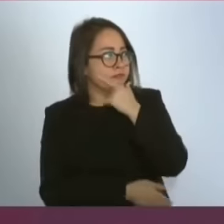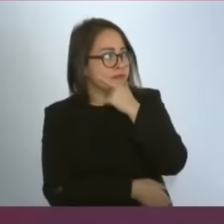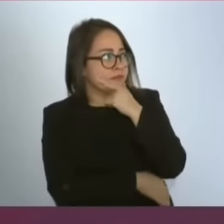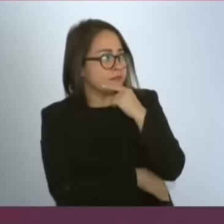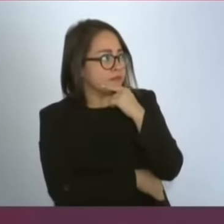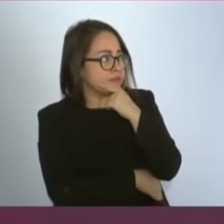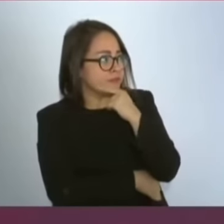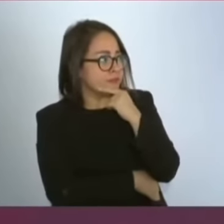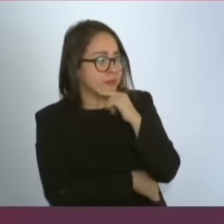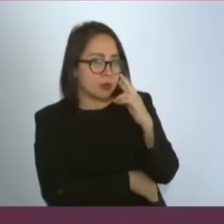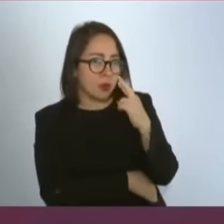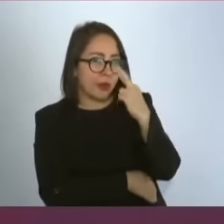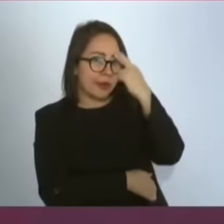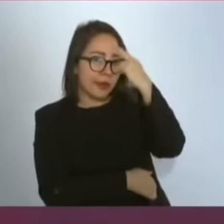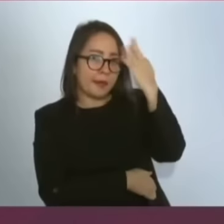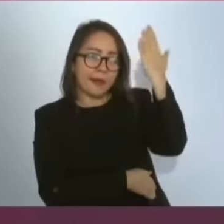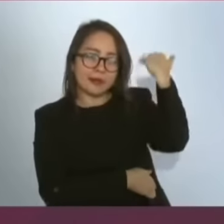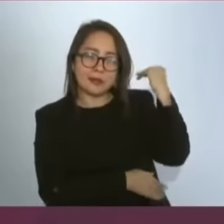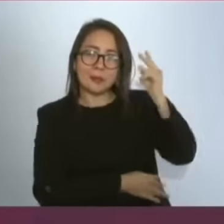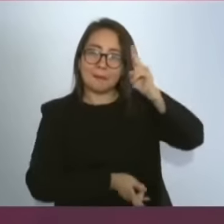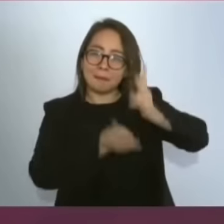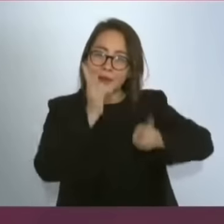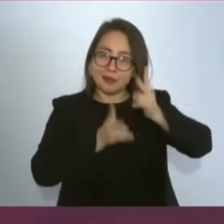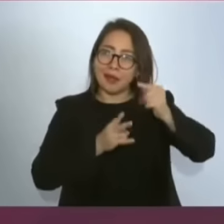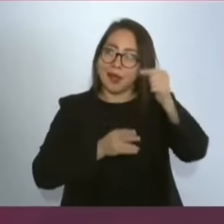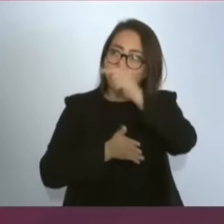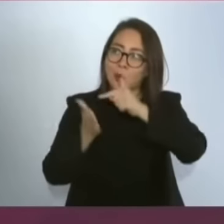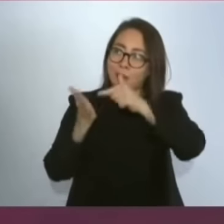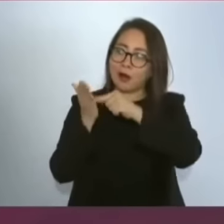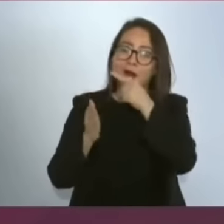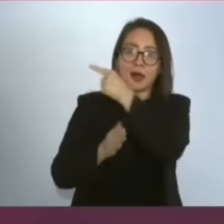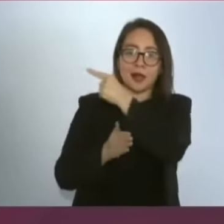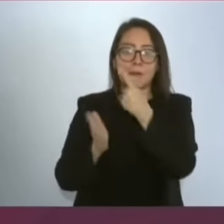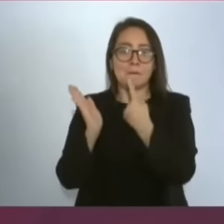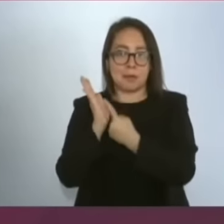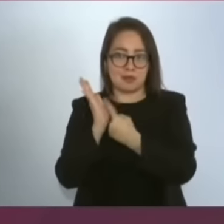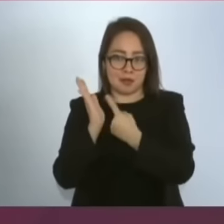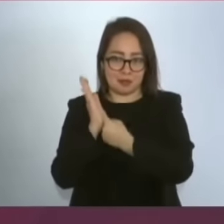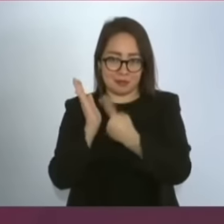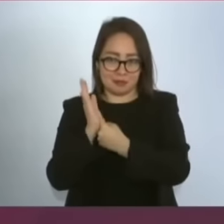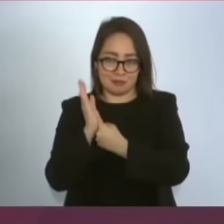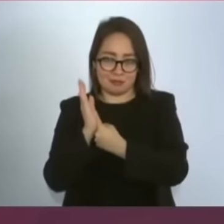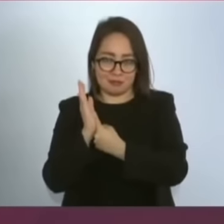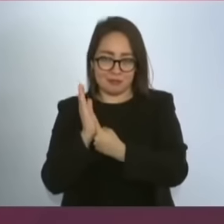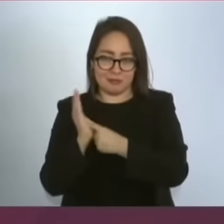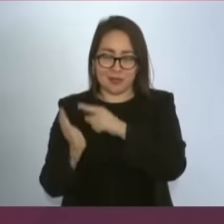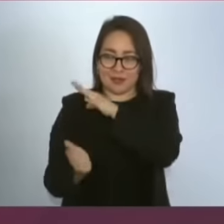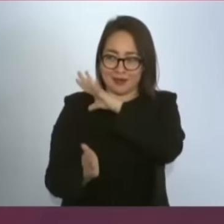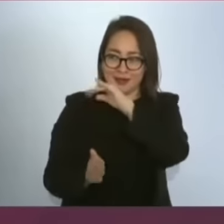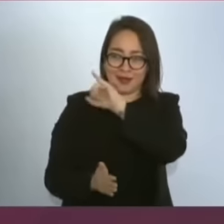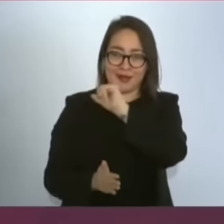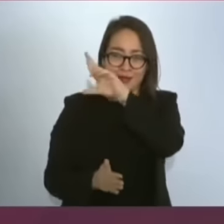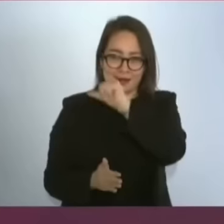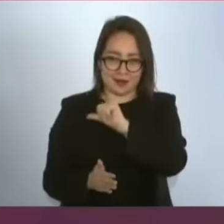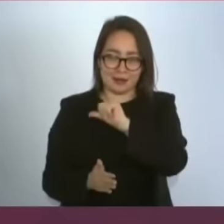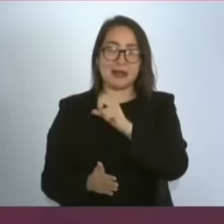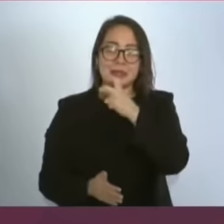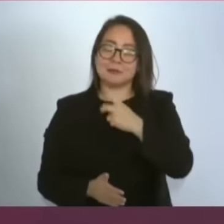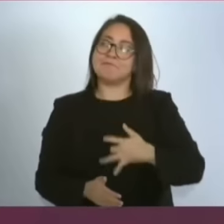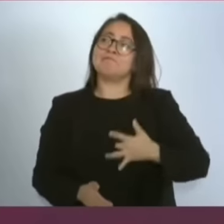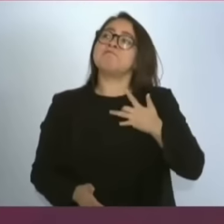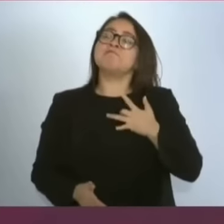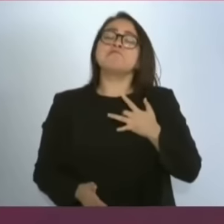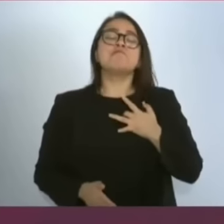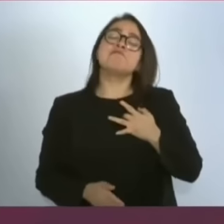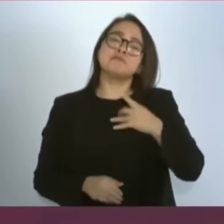que teníamos en Papantla con el general Jara, y eso me inspiró a tomar